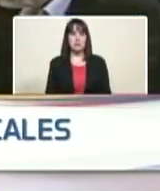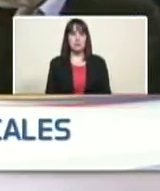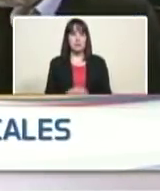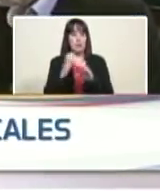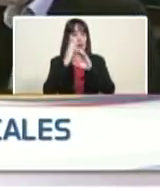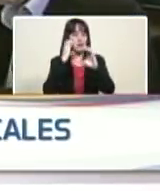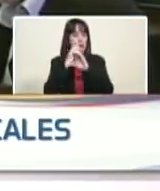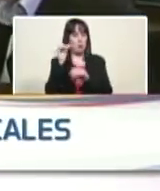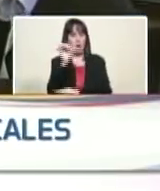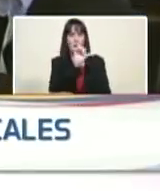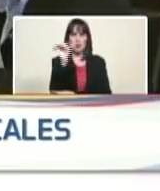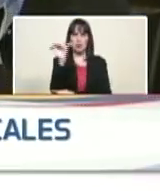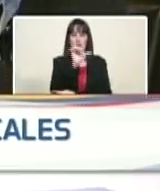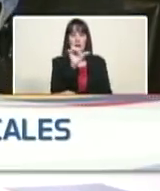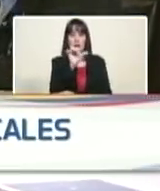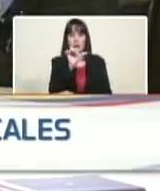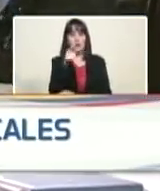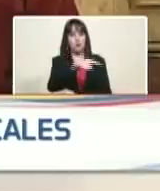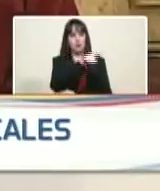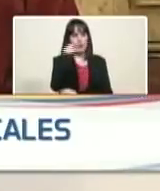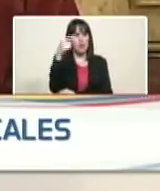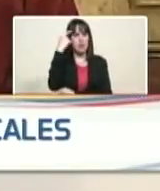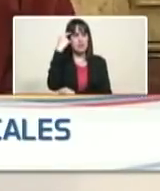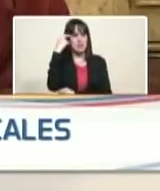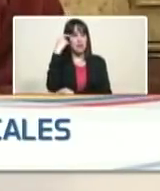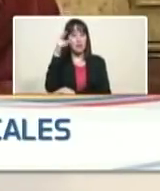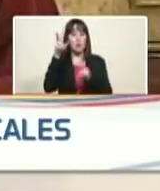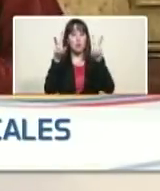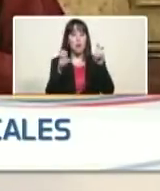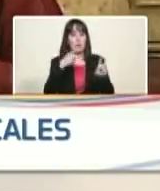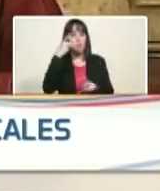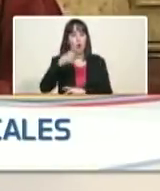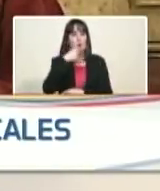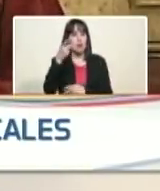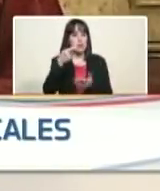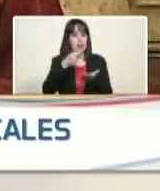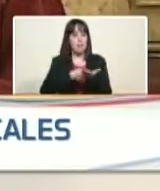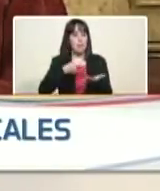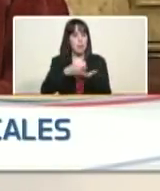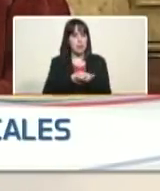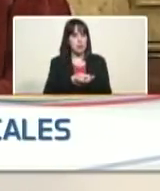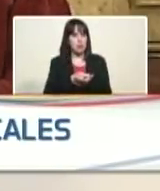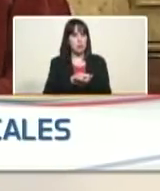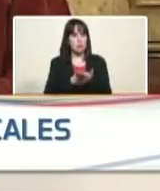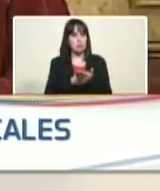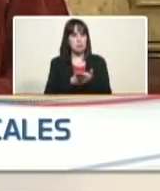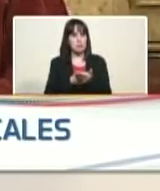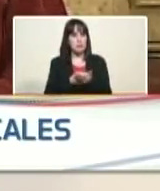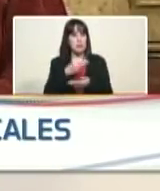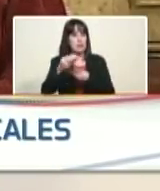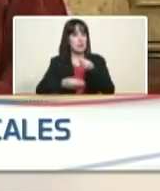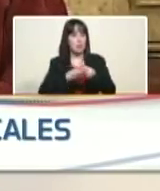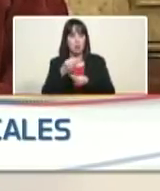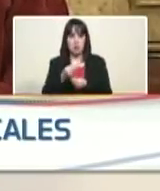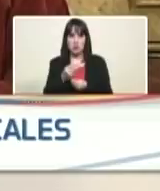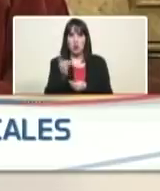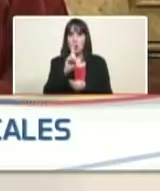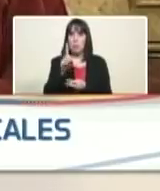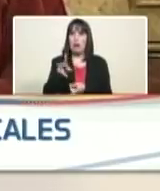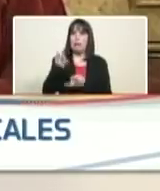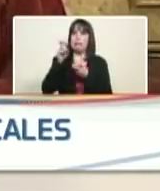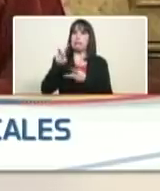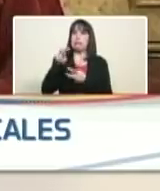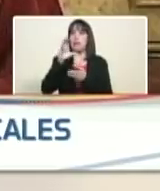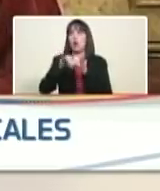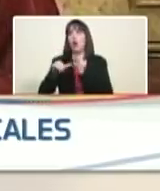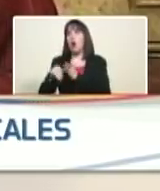Ya saben ustedes la nueva política de precios que estamos construyendo. No vamos a permitir que nos sigan robando